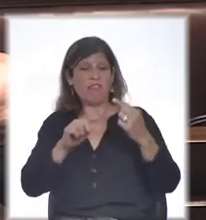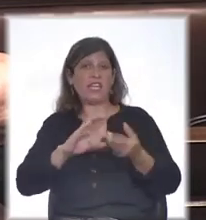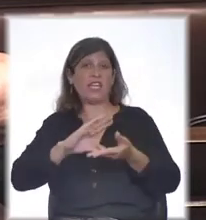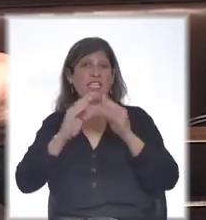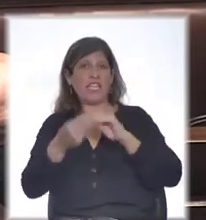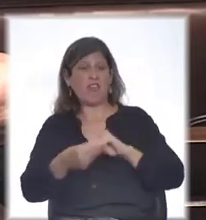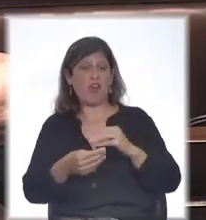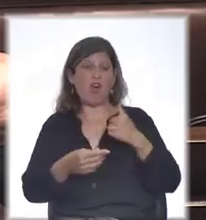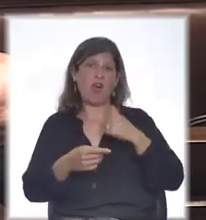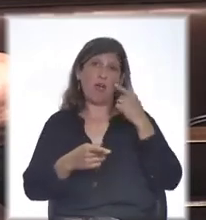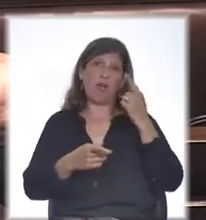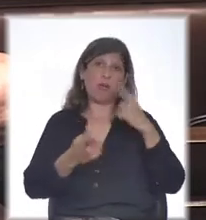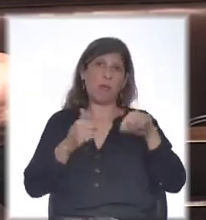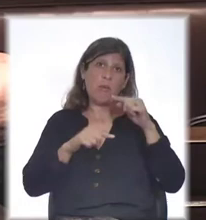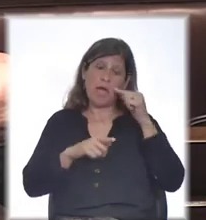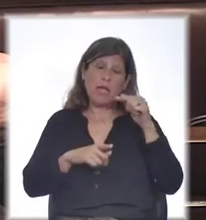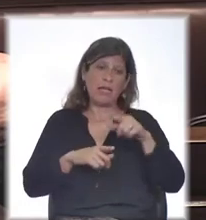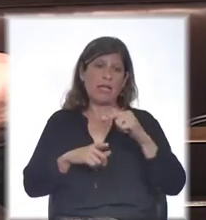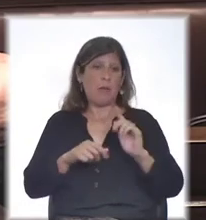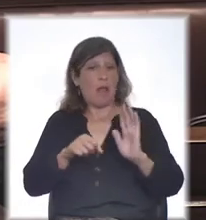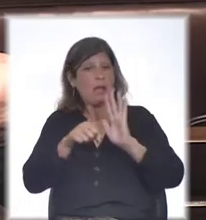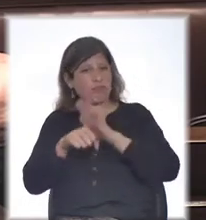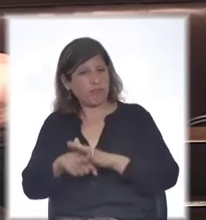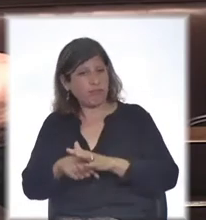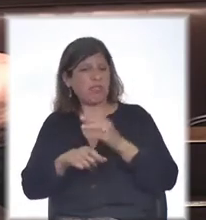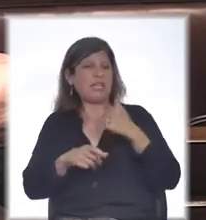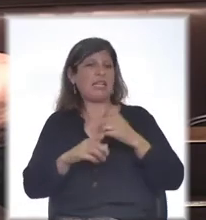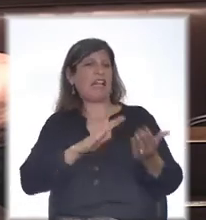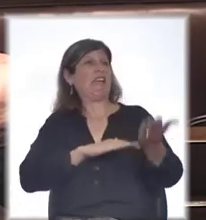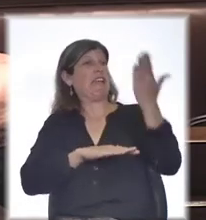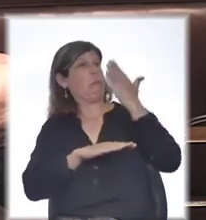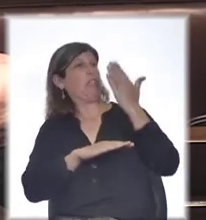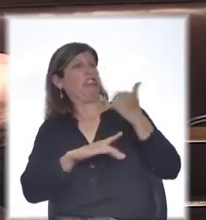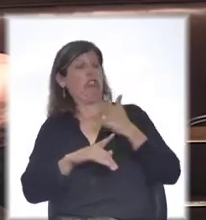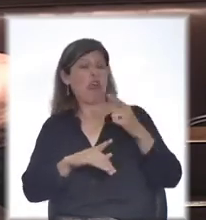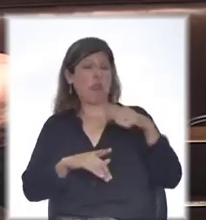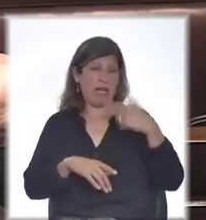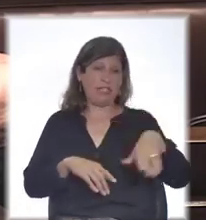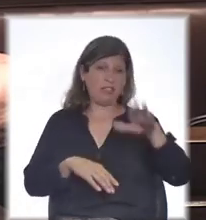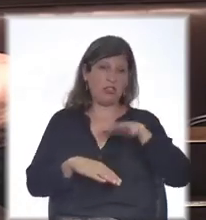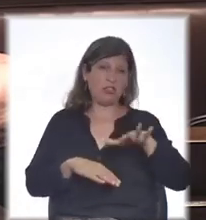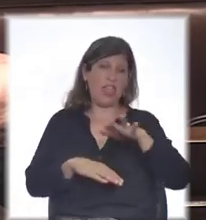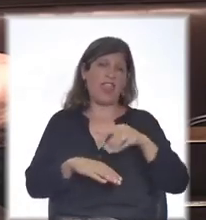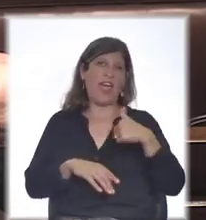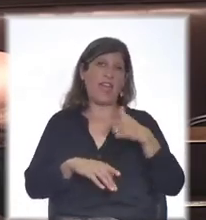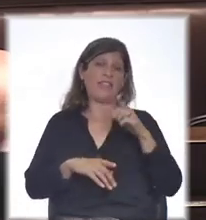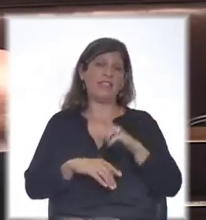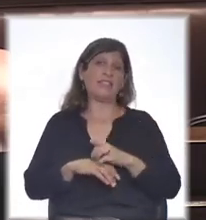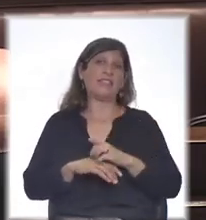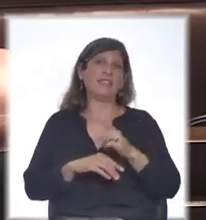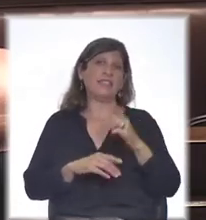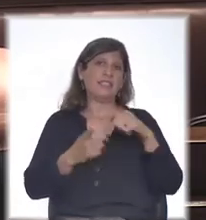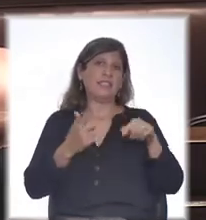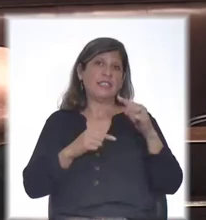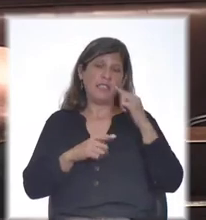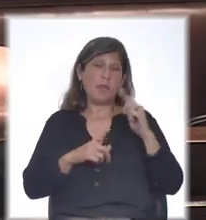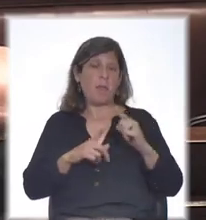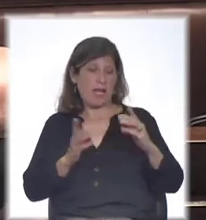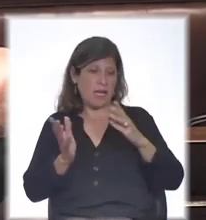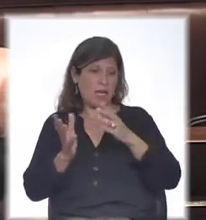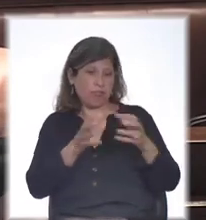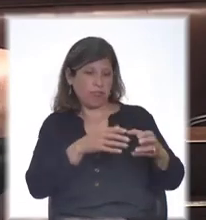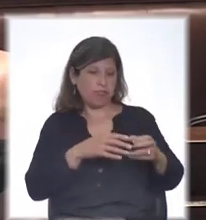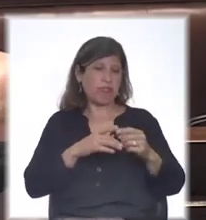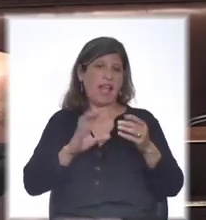monumental escalada de violencia y represión y censura hacia la sociedad toda, pero particularmente a la izquierda y a los sectores democráticos, los